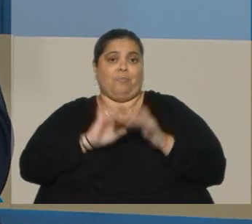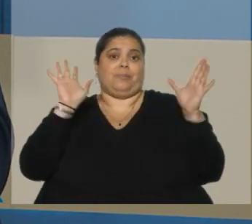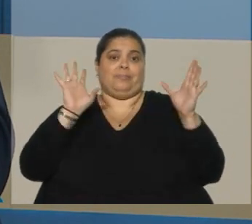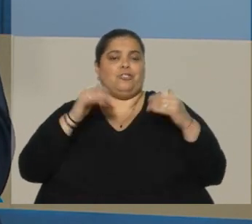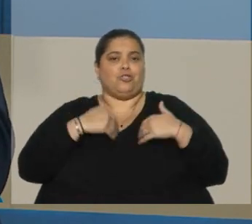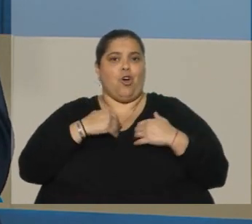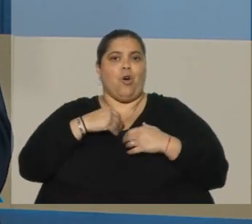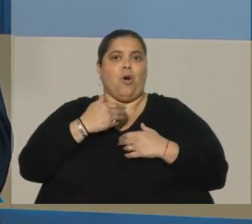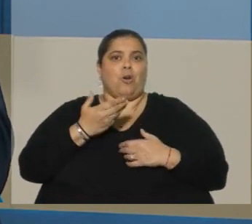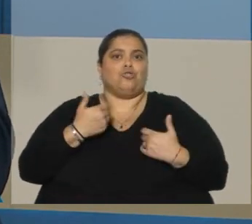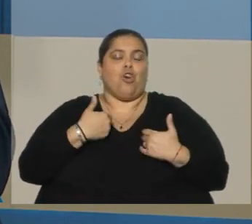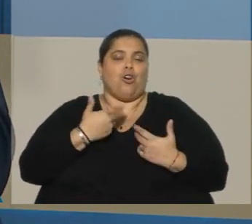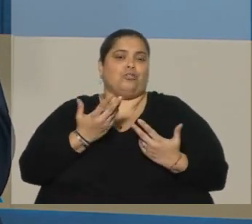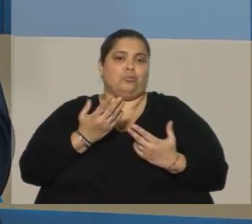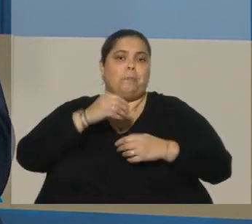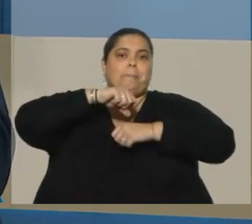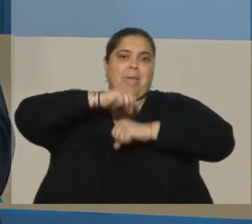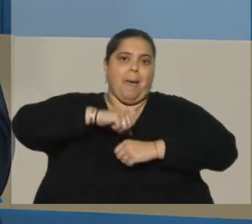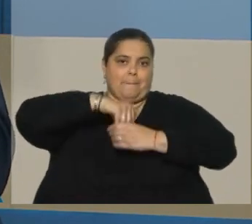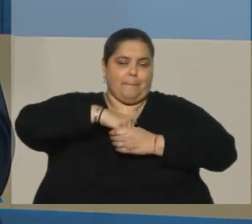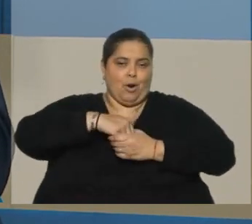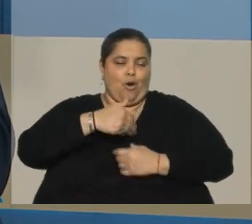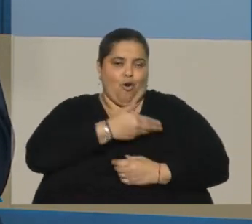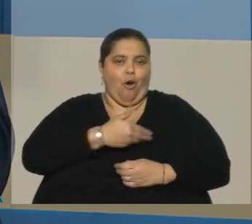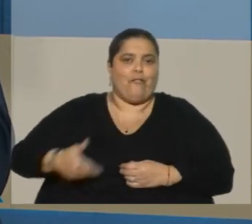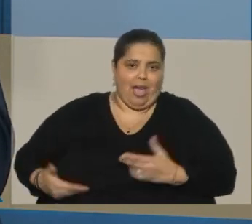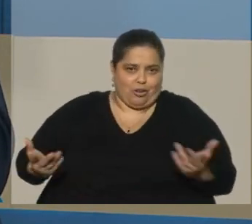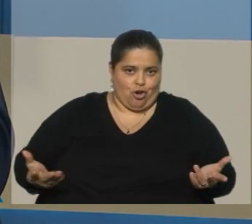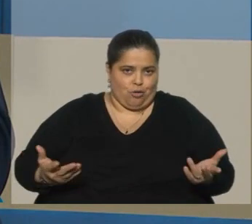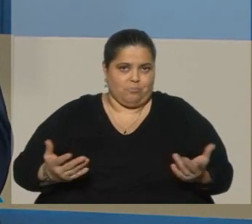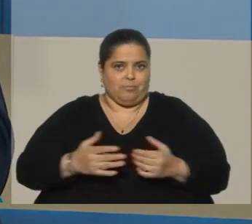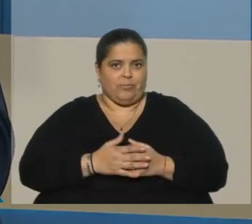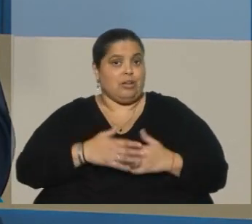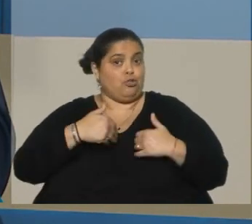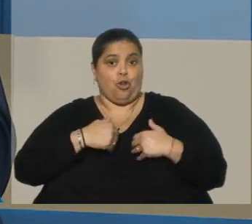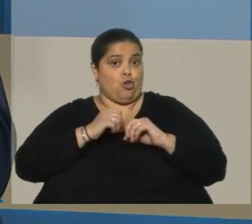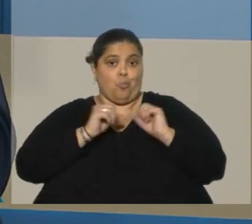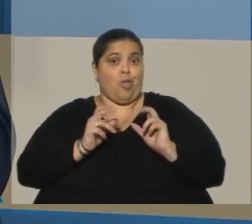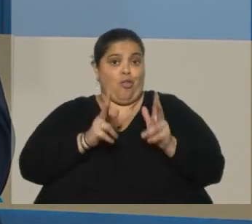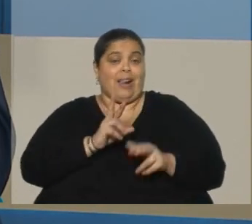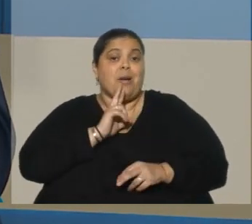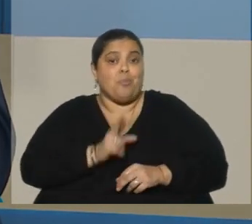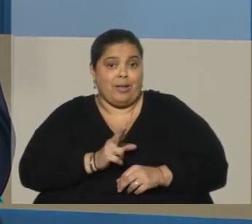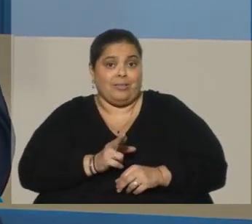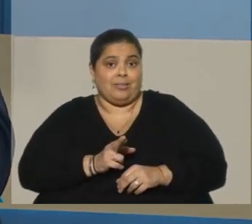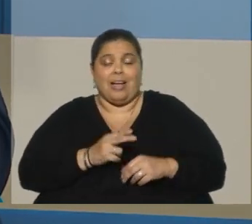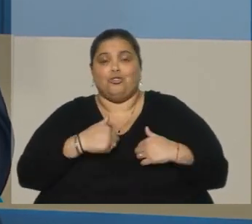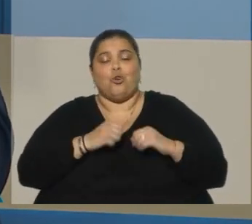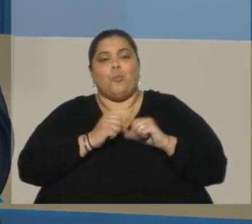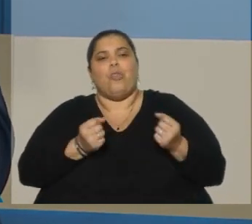miembro del gobierno y de presidente de ANCAP. Y esa es una respuesta que el presidente de ANCAP no debe dar, porque no tenemos que dar una